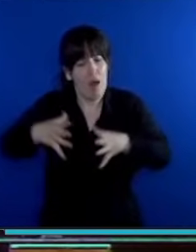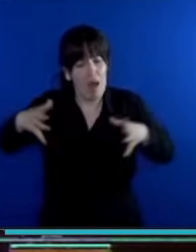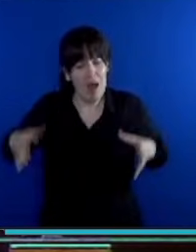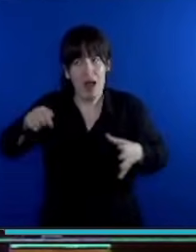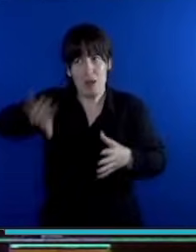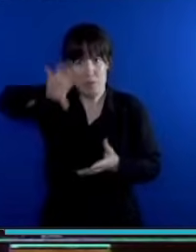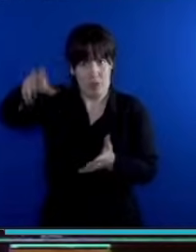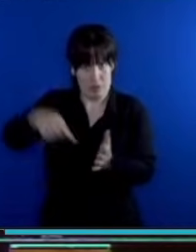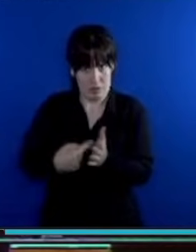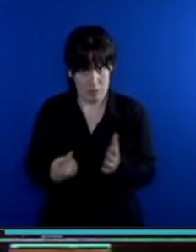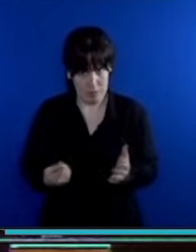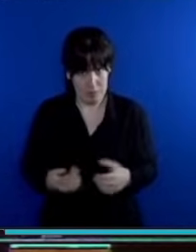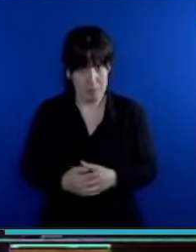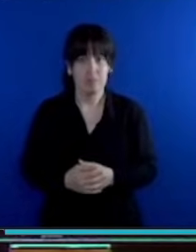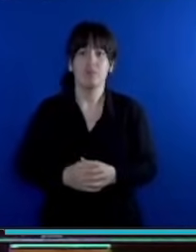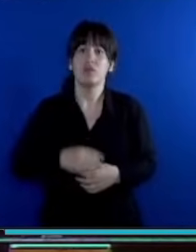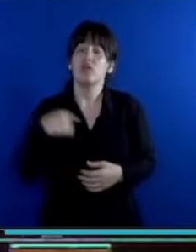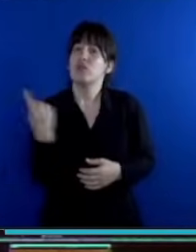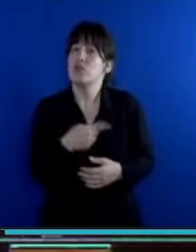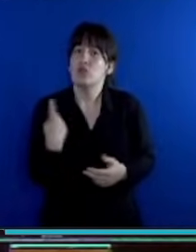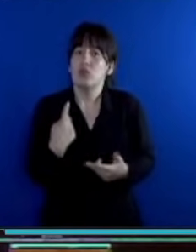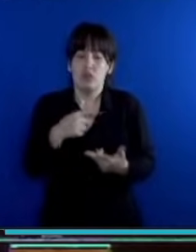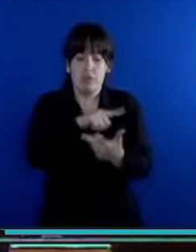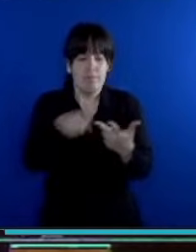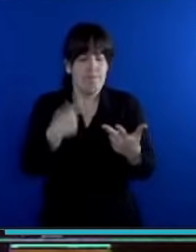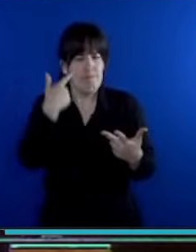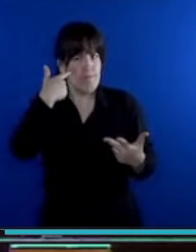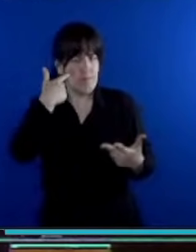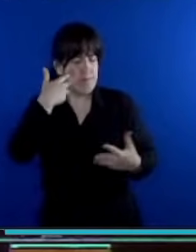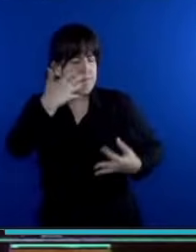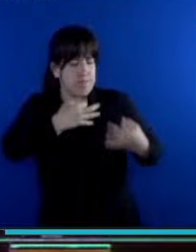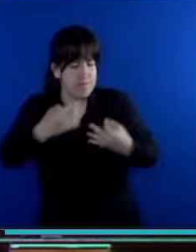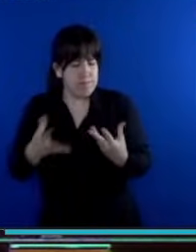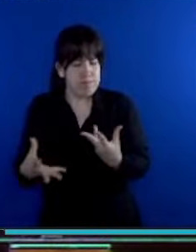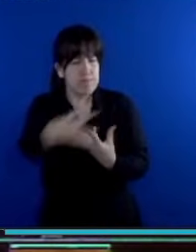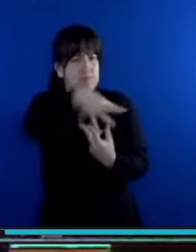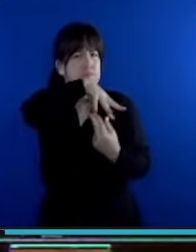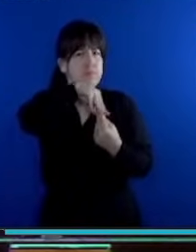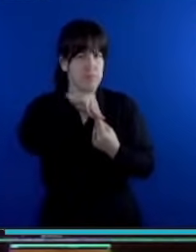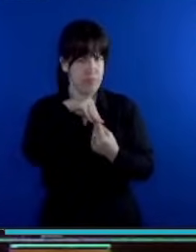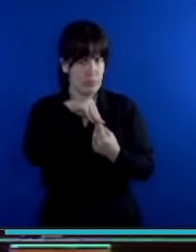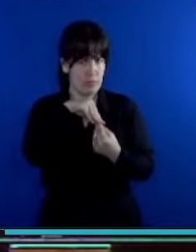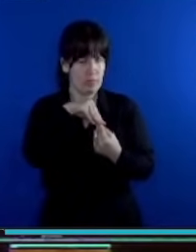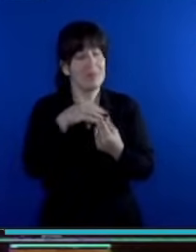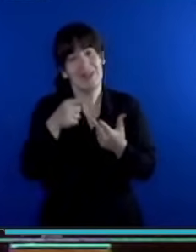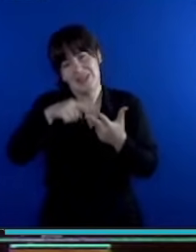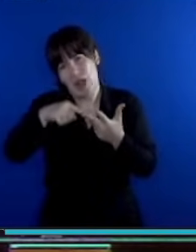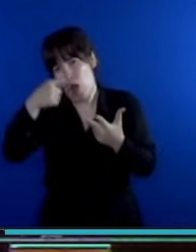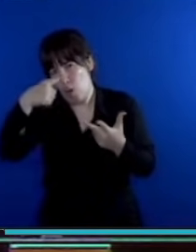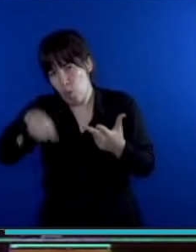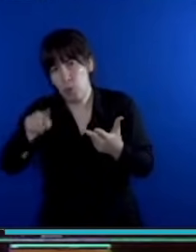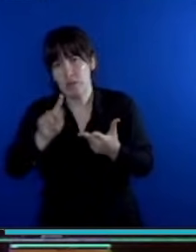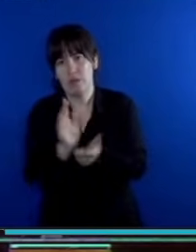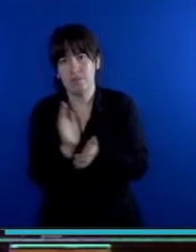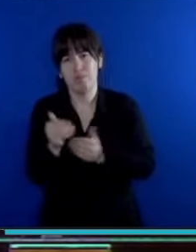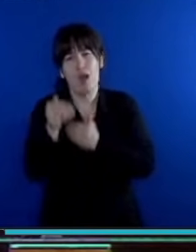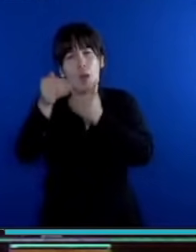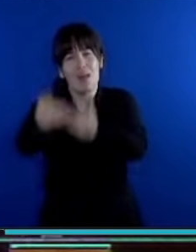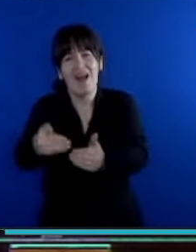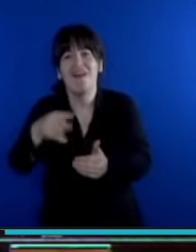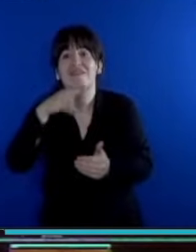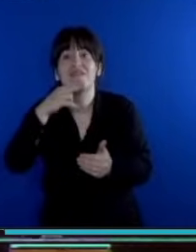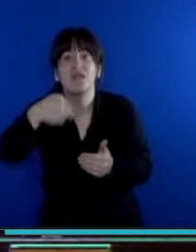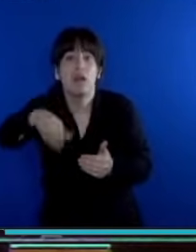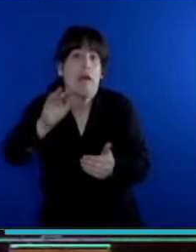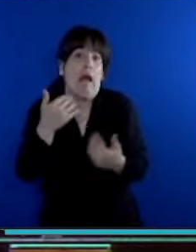provincia, nosotros las hemos estudiado de conjunto, más allá que esta última se postergó para el viernes, vaya a